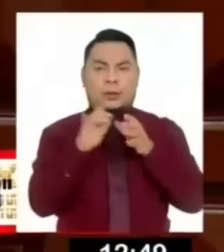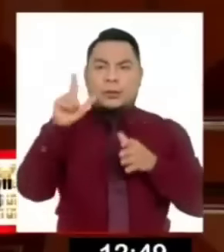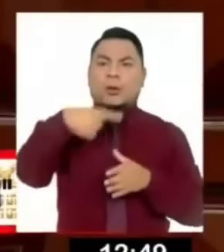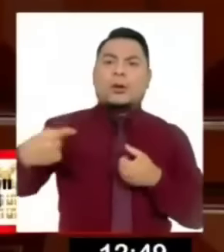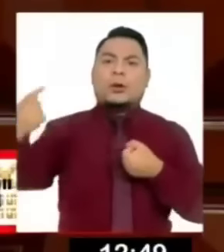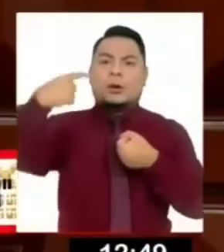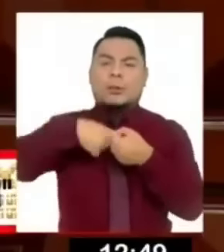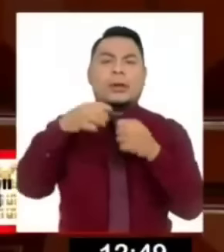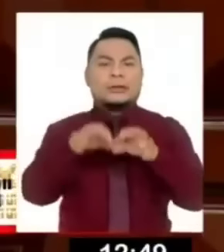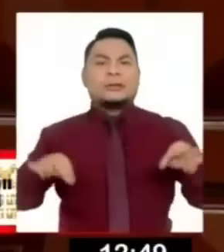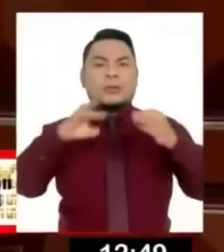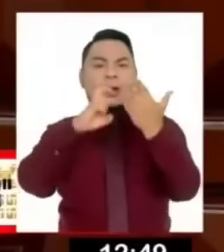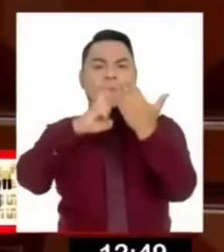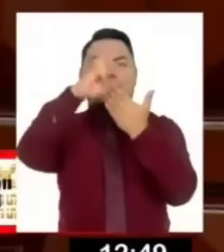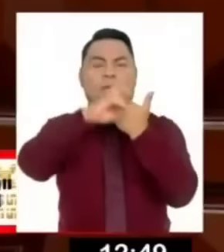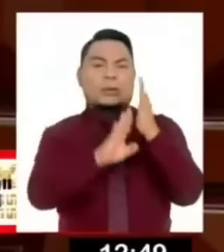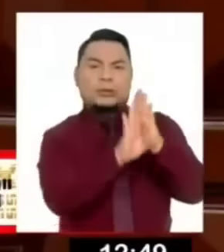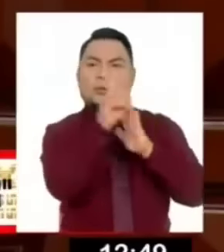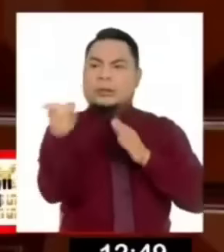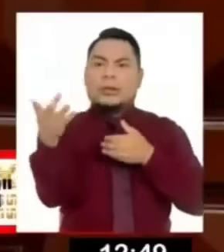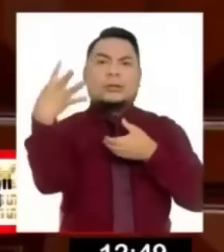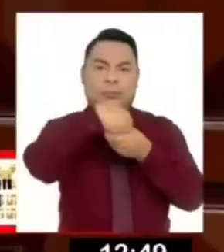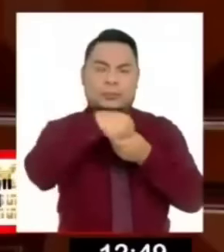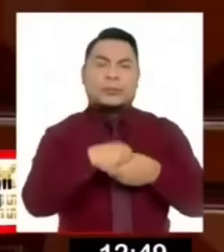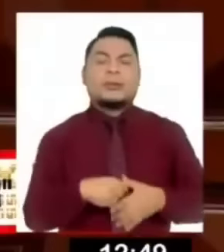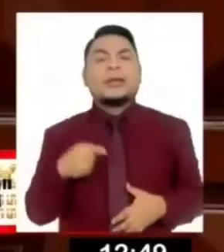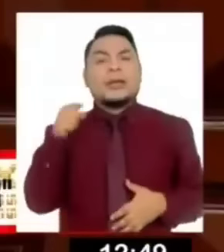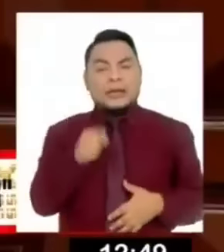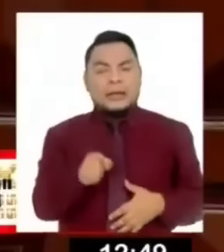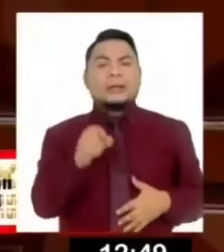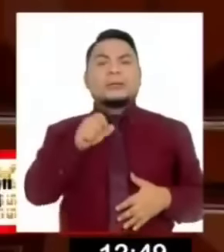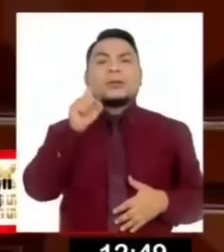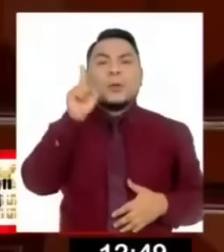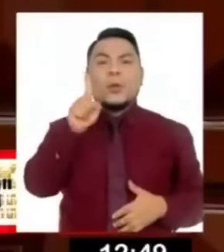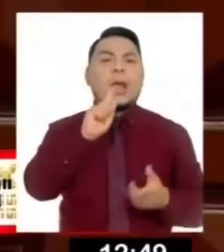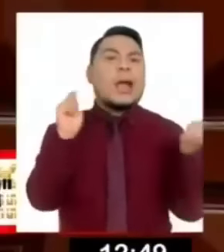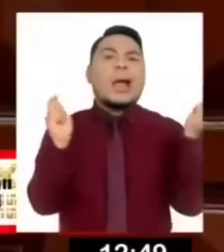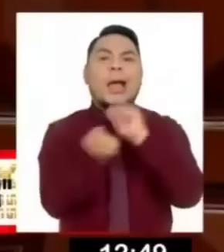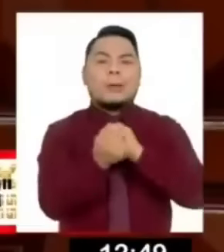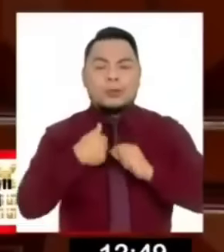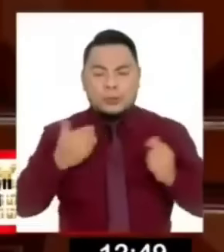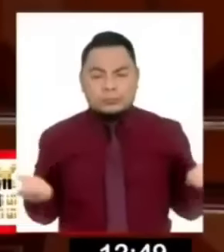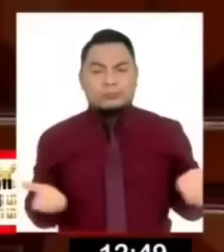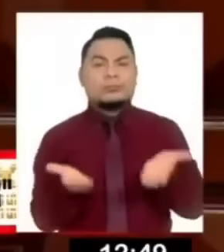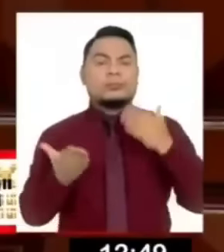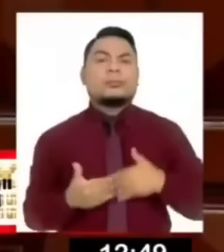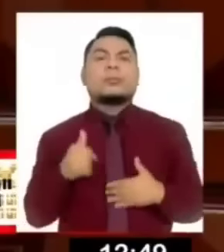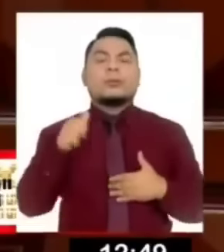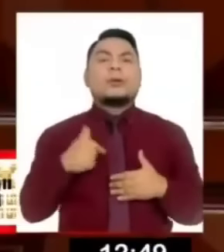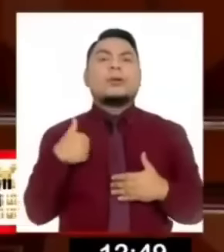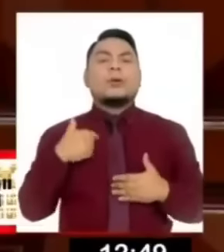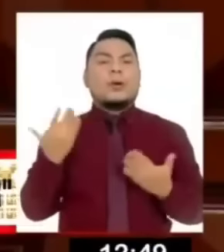participación de algunos importantes proyectos de desarrollo. Este será uno de los cambios que impulsaremos desde el